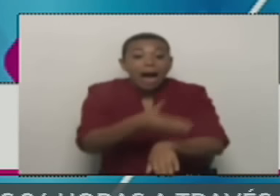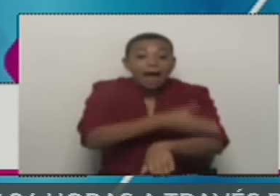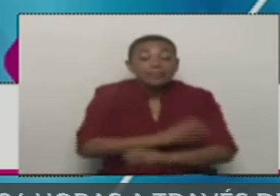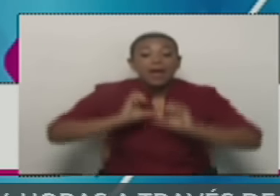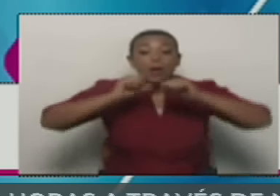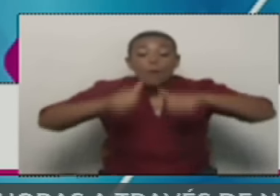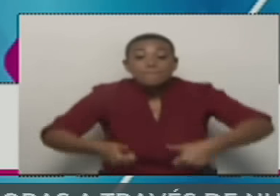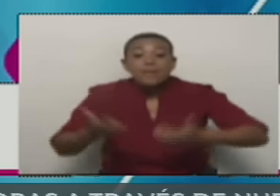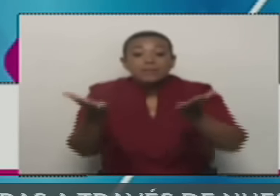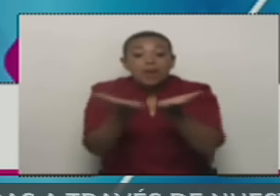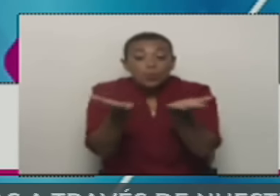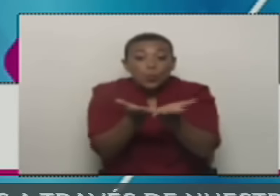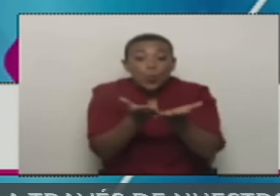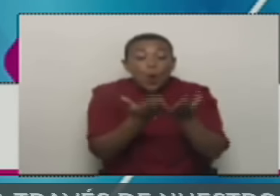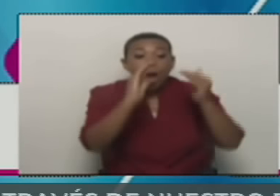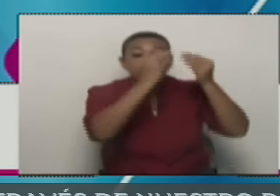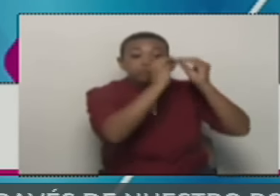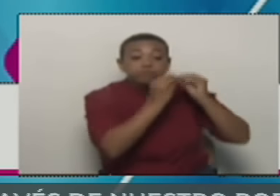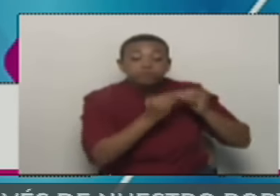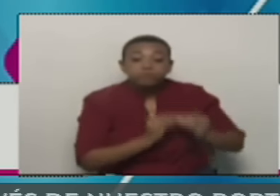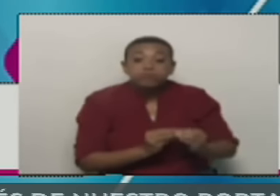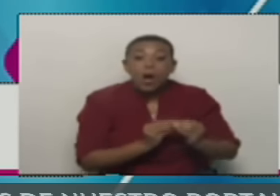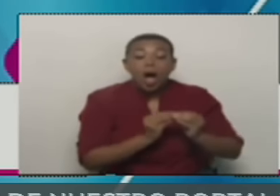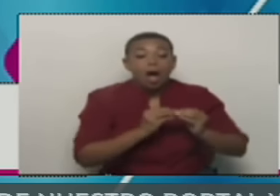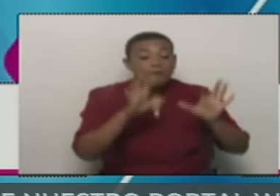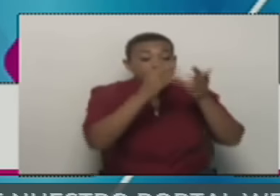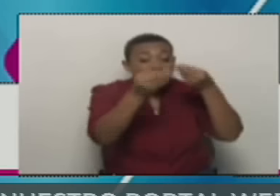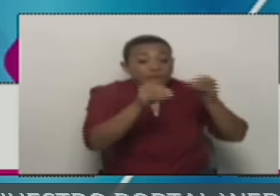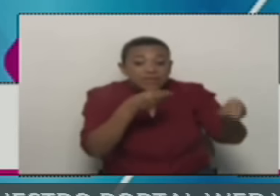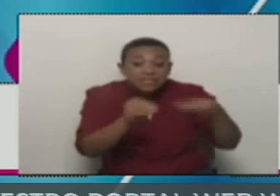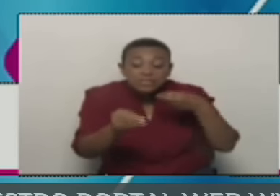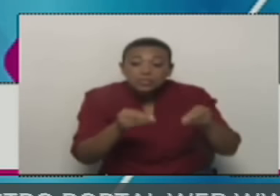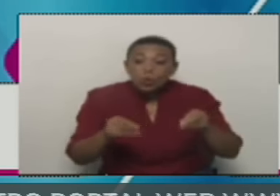los preparativos logísticos, físicos,